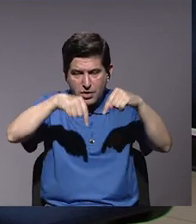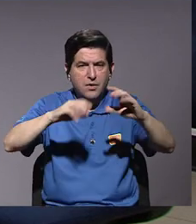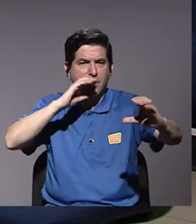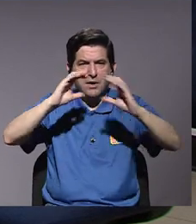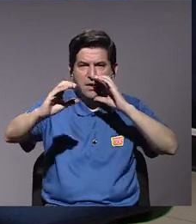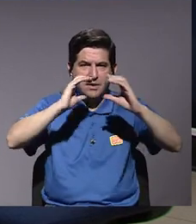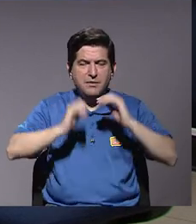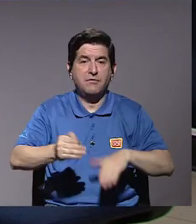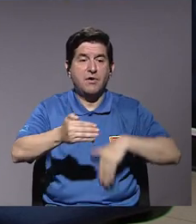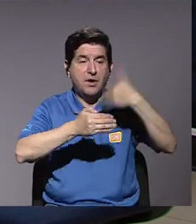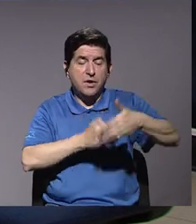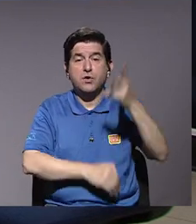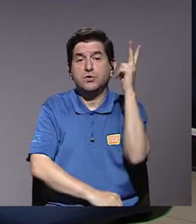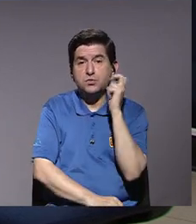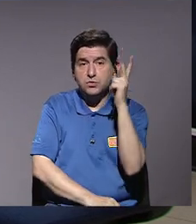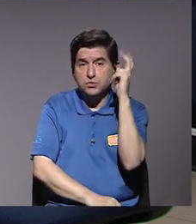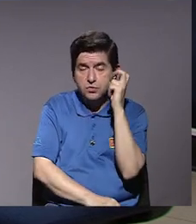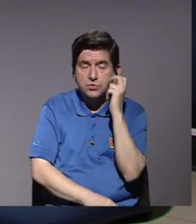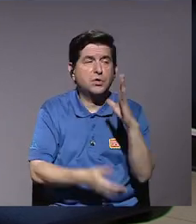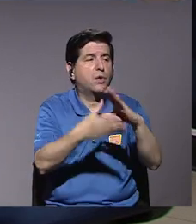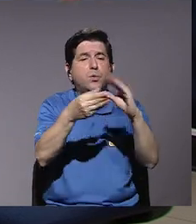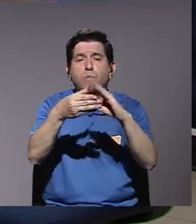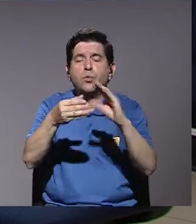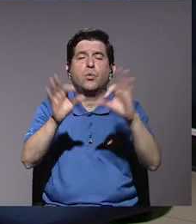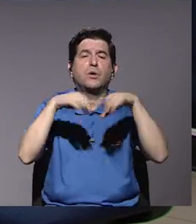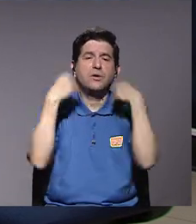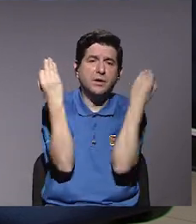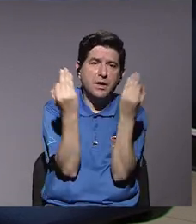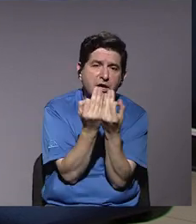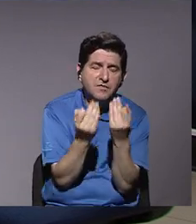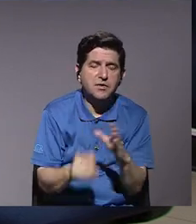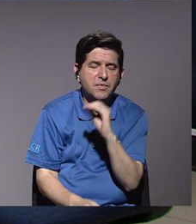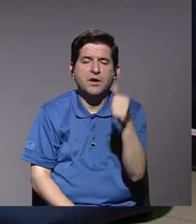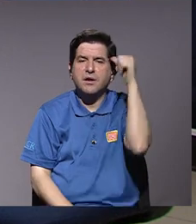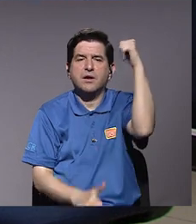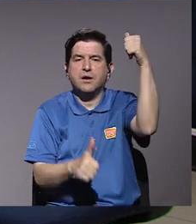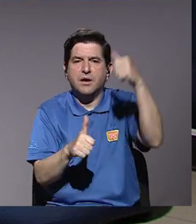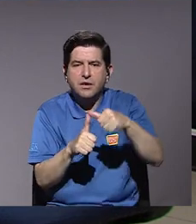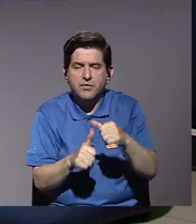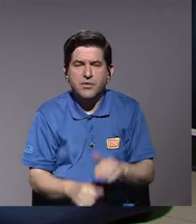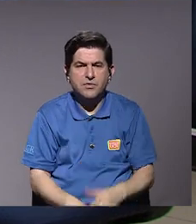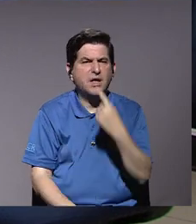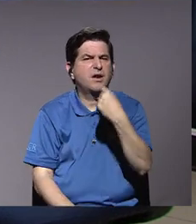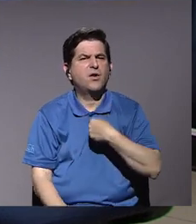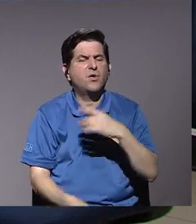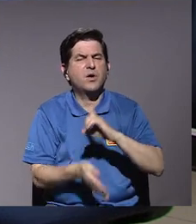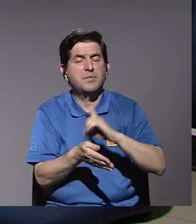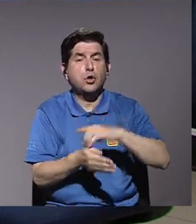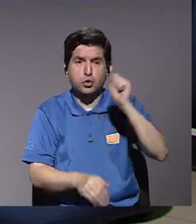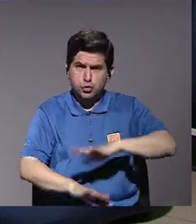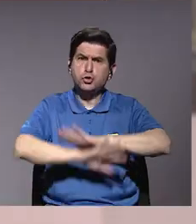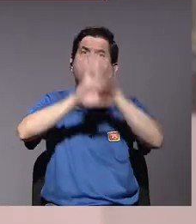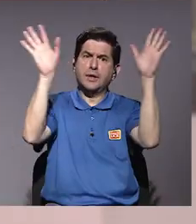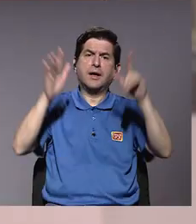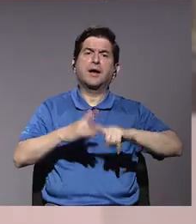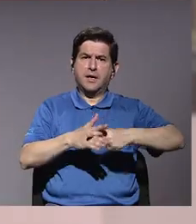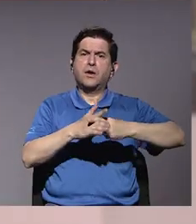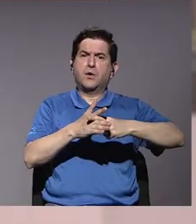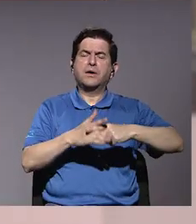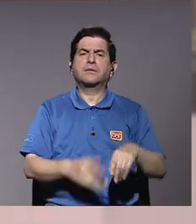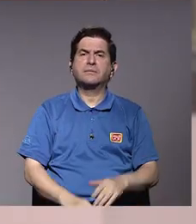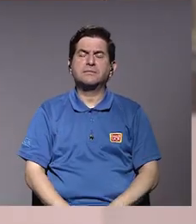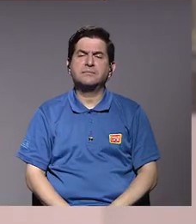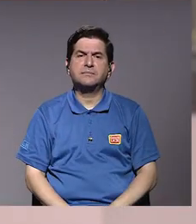grabar la conversación para después escucharla y contarle a otros familiares o estarla recordando de qué fue lo que me dijo el médico. Sí, claro, es una